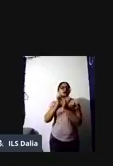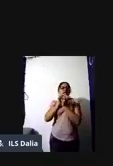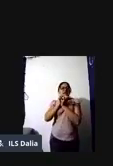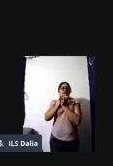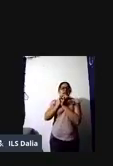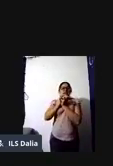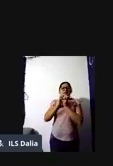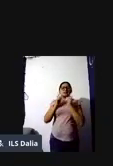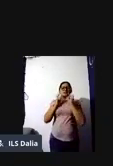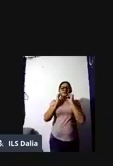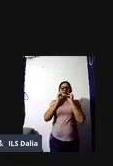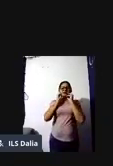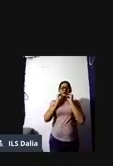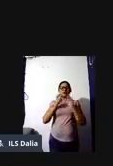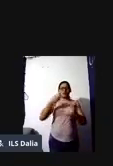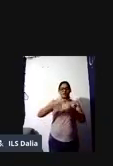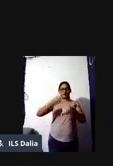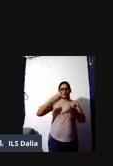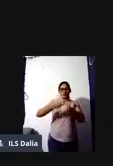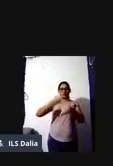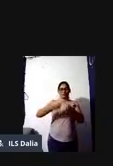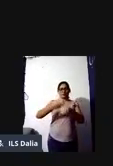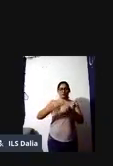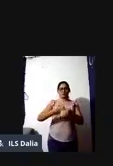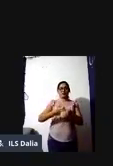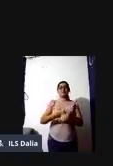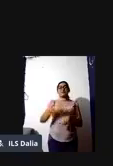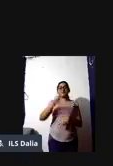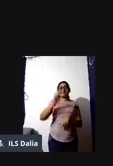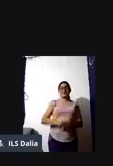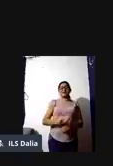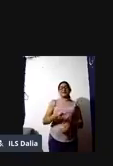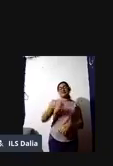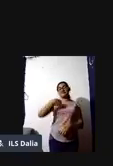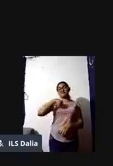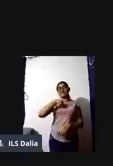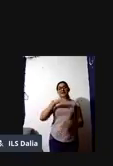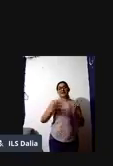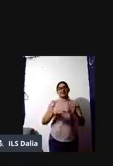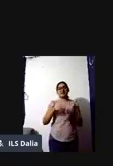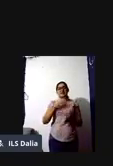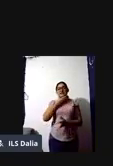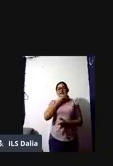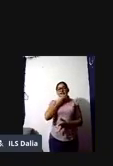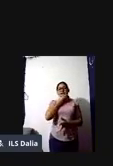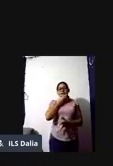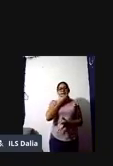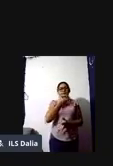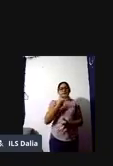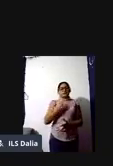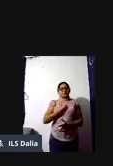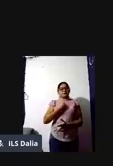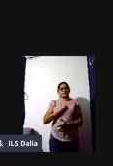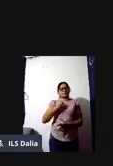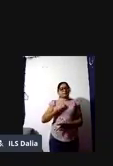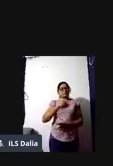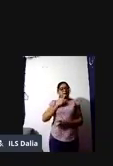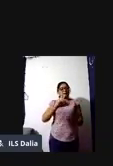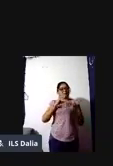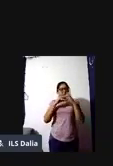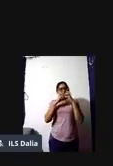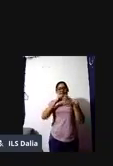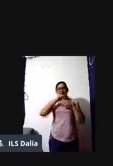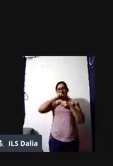es así. Esta es, ¿no?, una sensación de contención, de